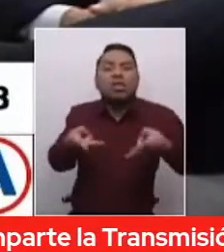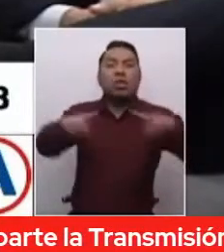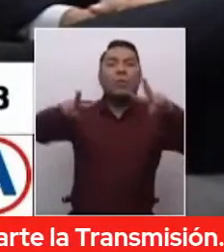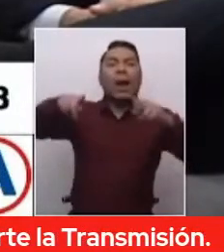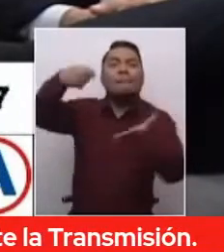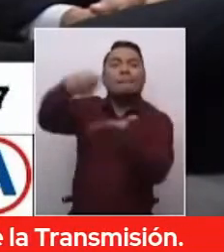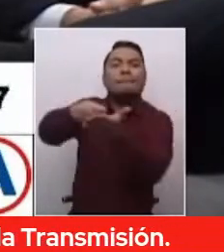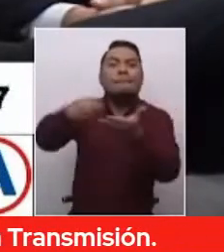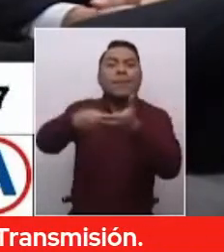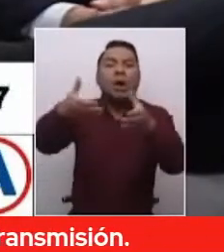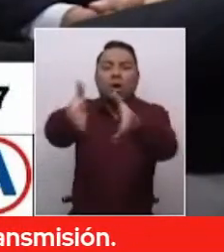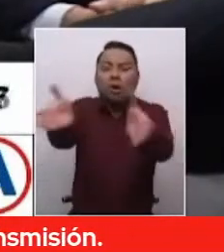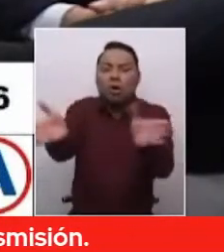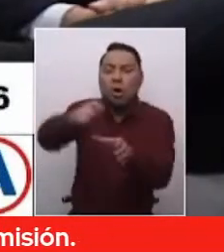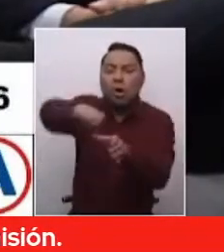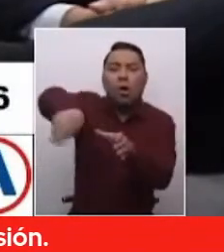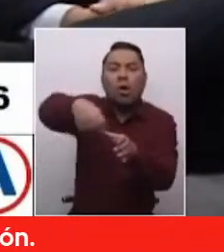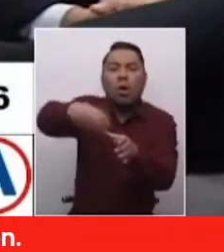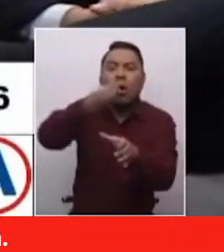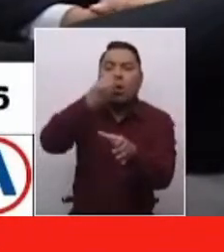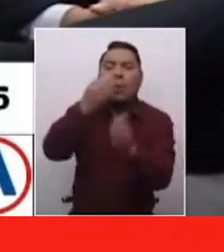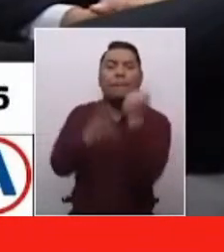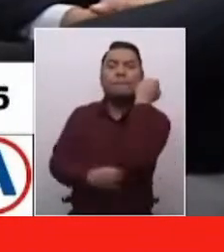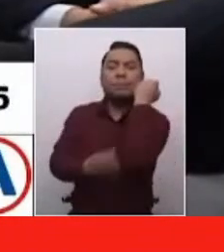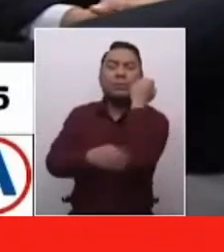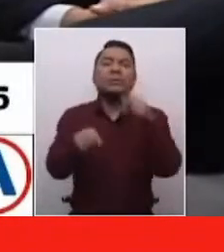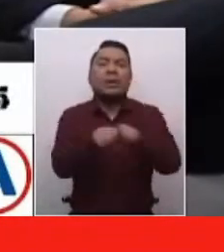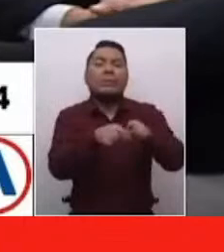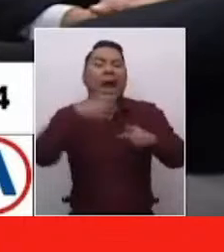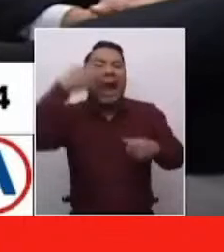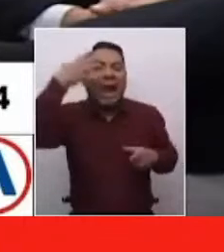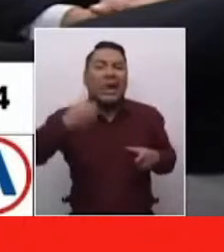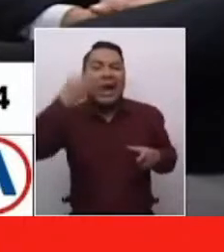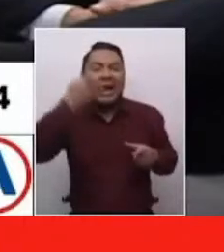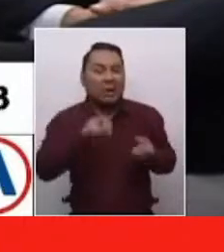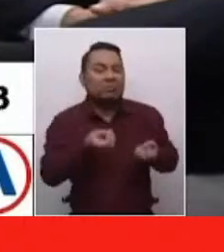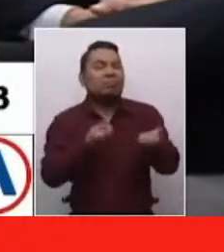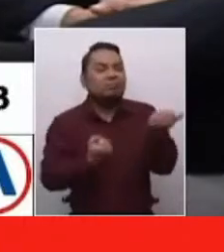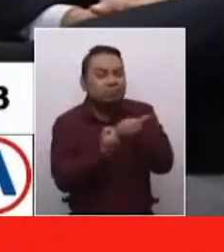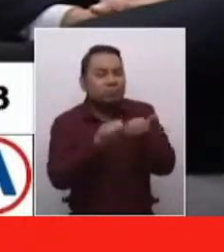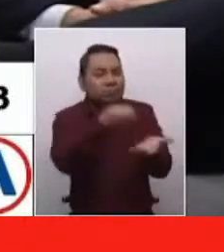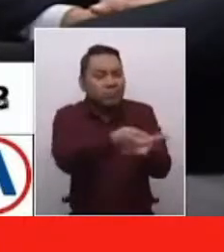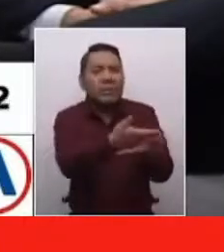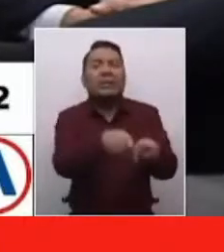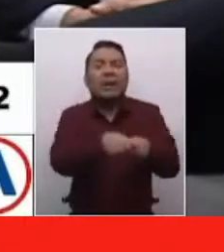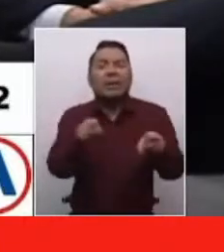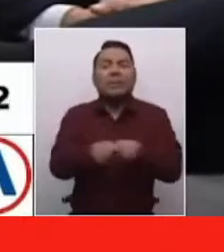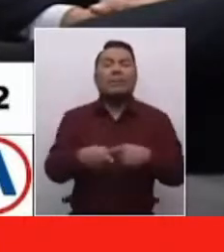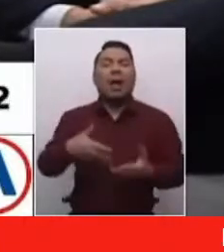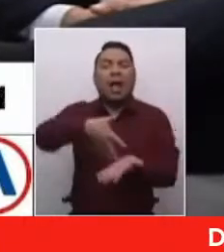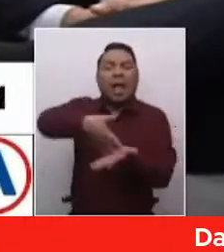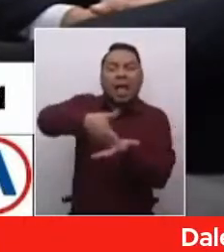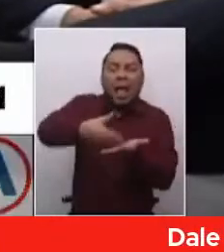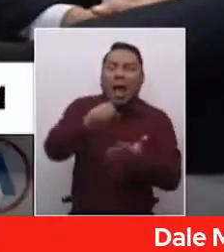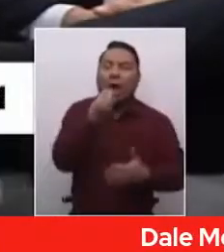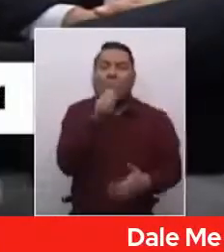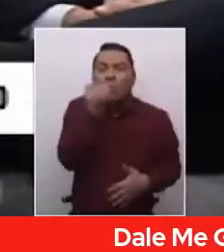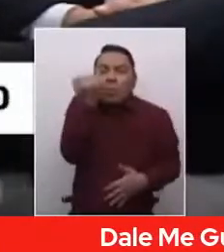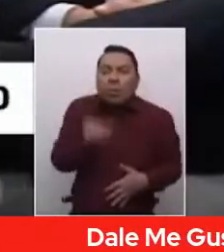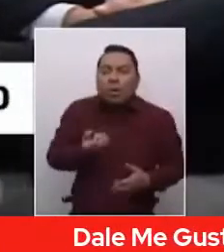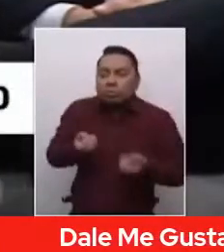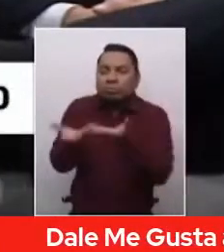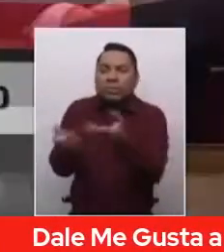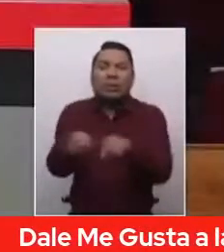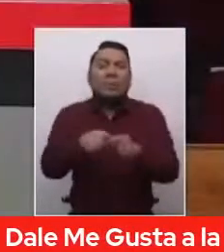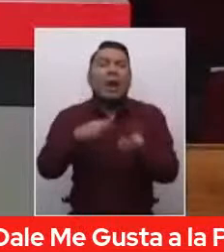de las ollas comunes, de la organización de los vasos de leche y, por supuesto, también combatir la anemia, la desnutrición y favorecer